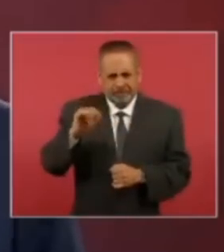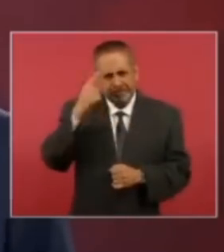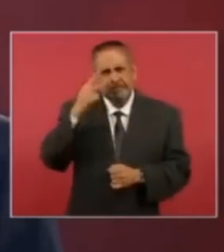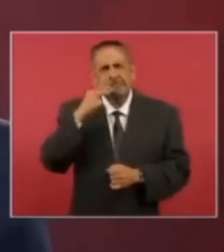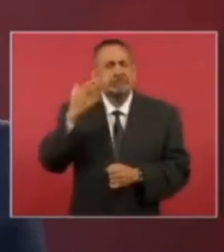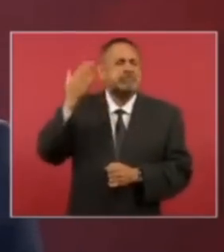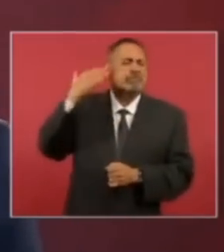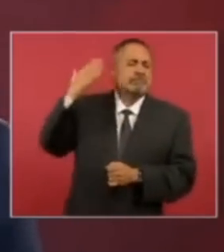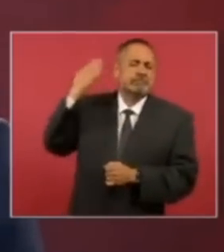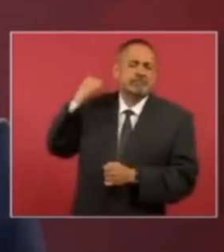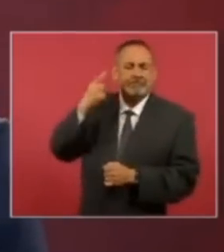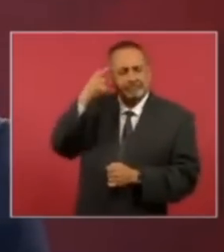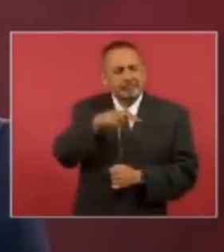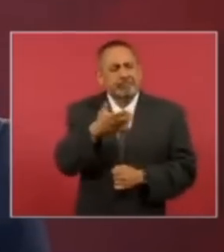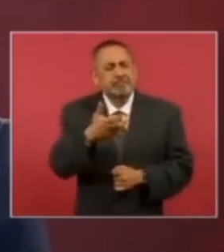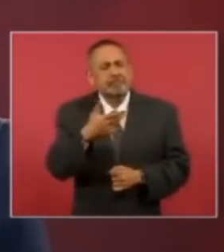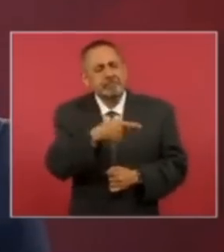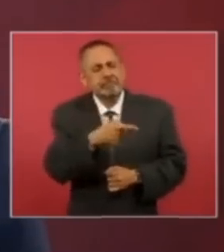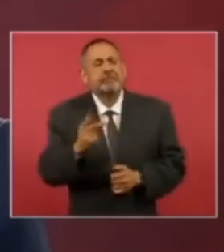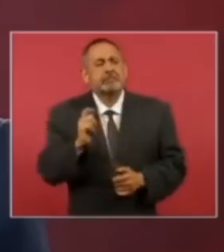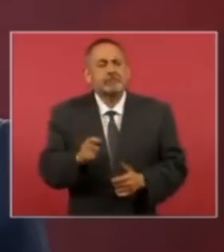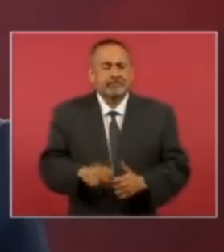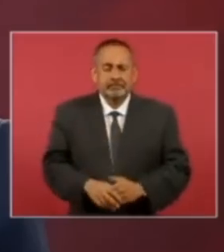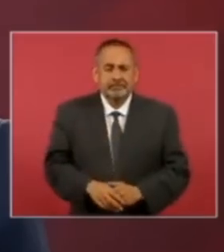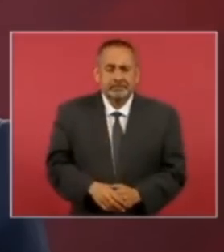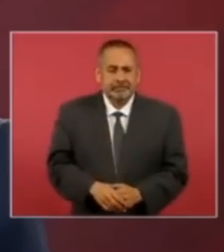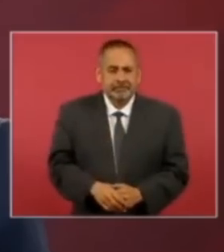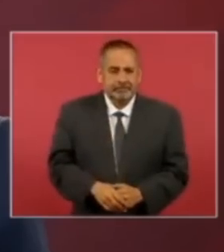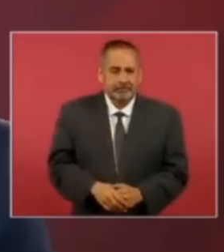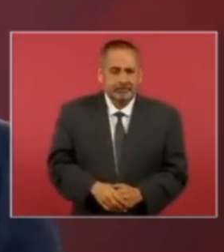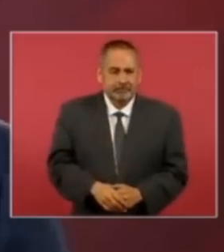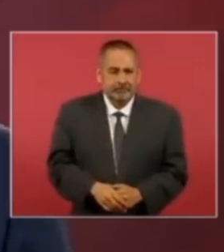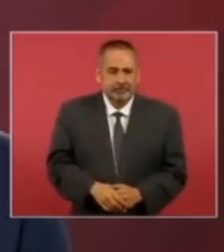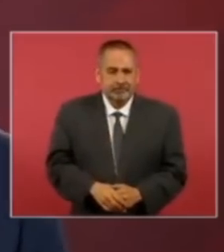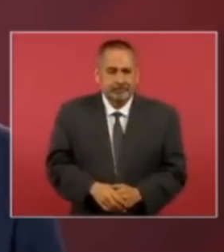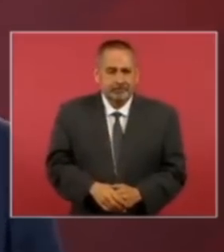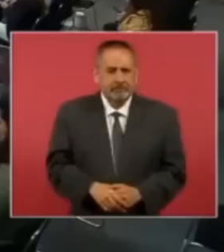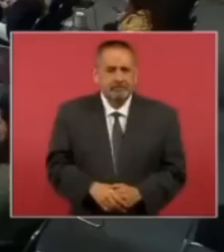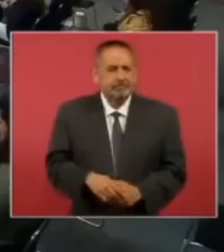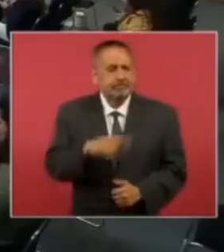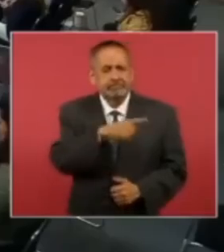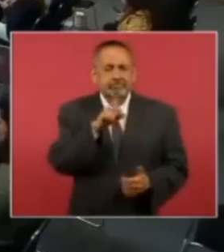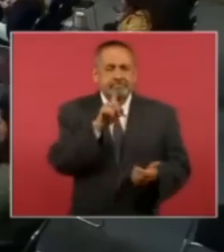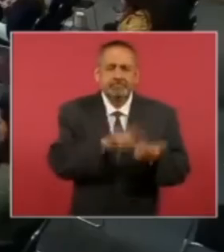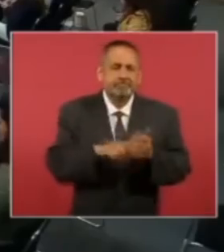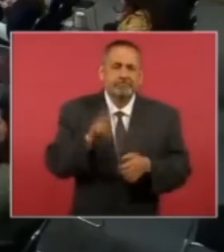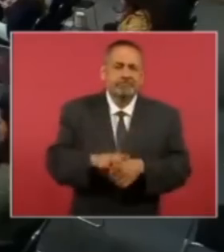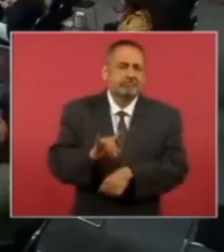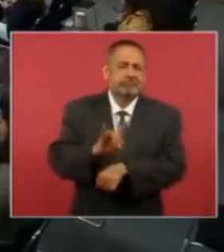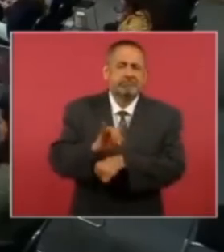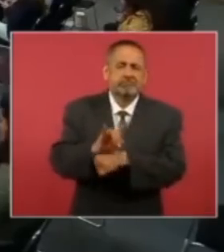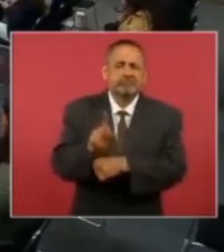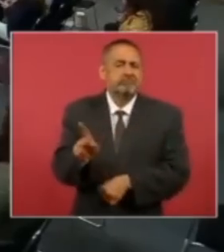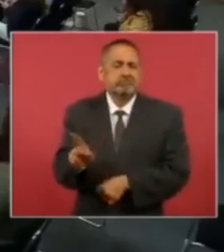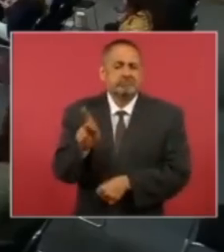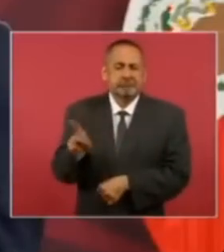sexenio de Vicente Fox y Felipe Calderón. Vamos a escuchar el video y ustedes analicen si le